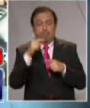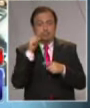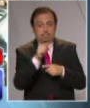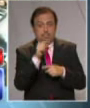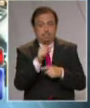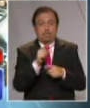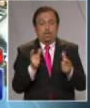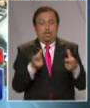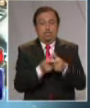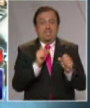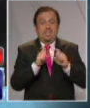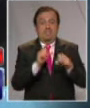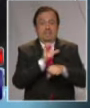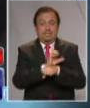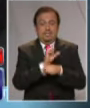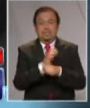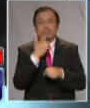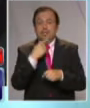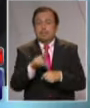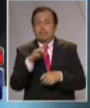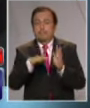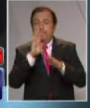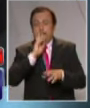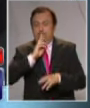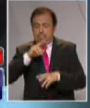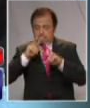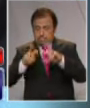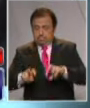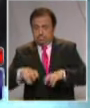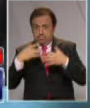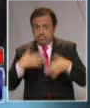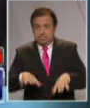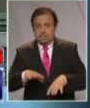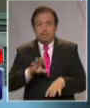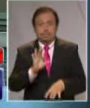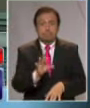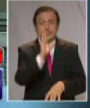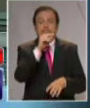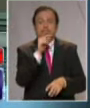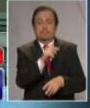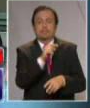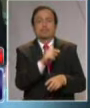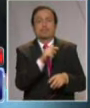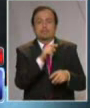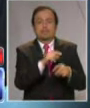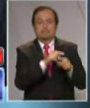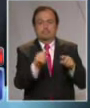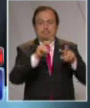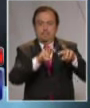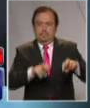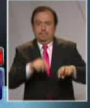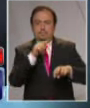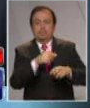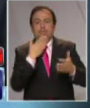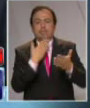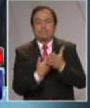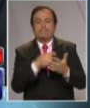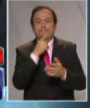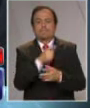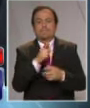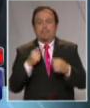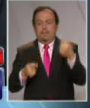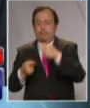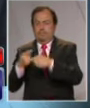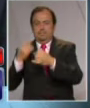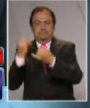por el Consejo de Defensa del Estado y los principales resultados de esta investigación surgen y emanan en la investigación cuando ya la disputa